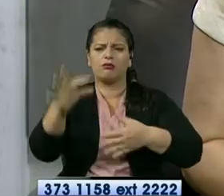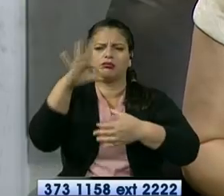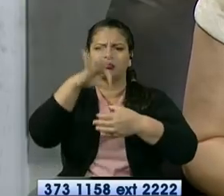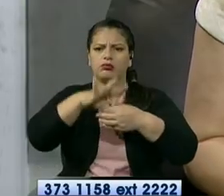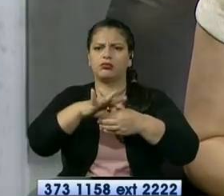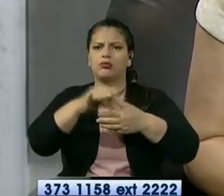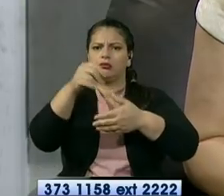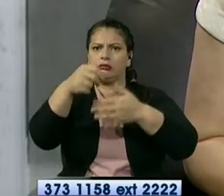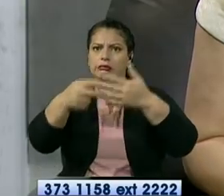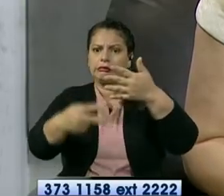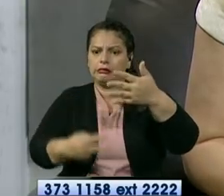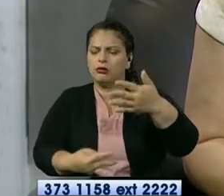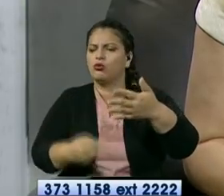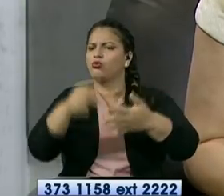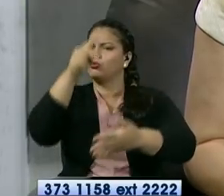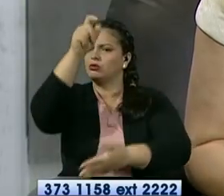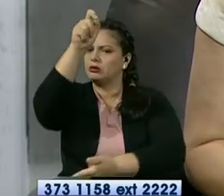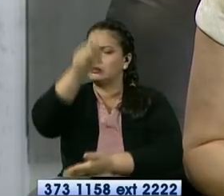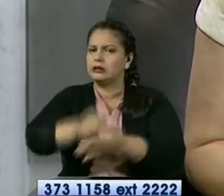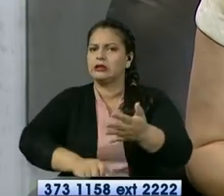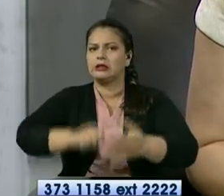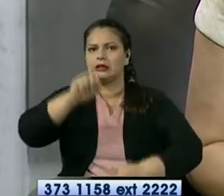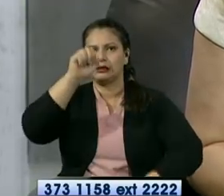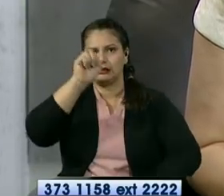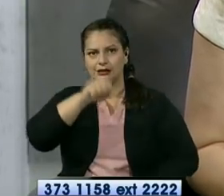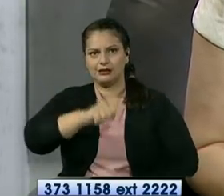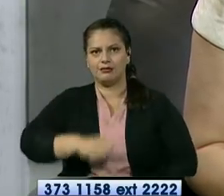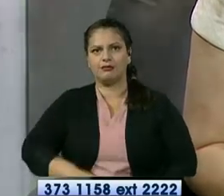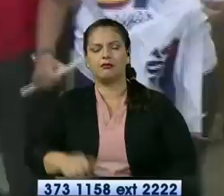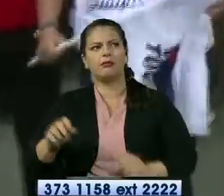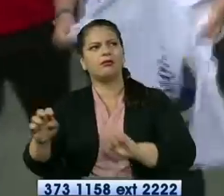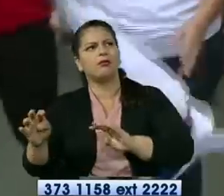la gestión de la segunda mandataria.